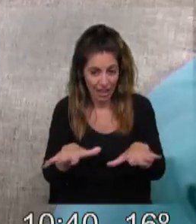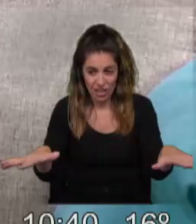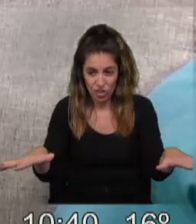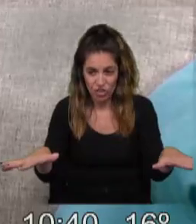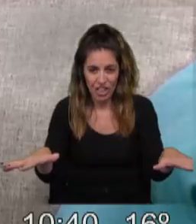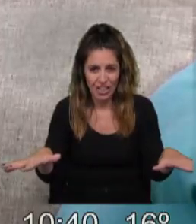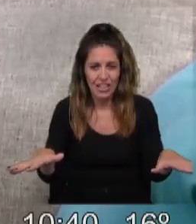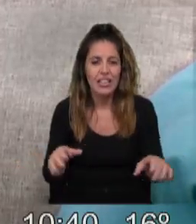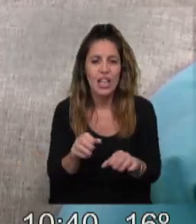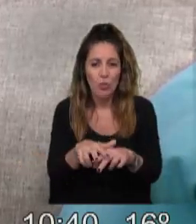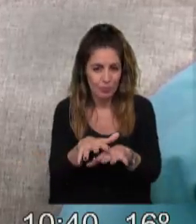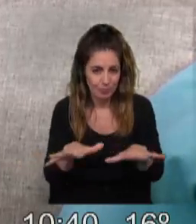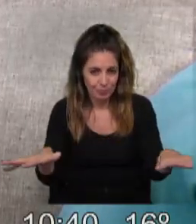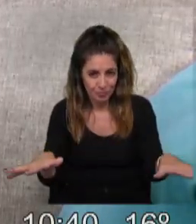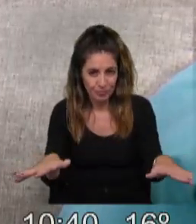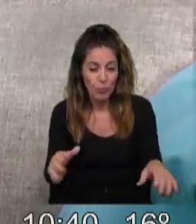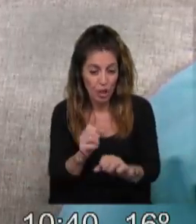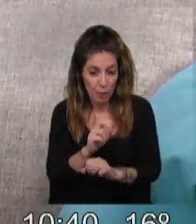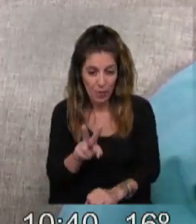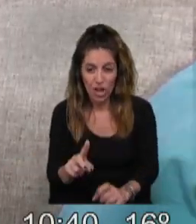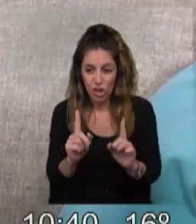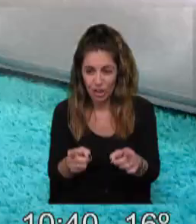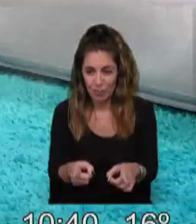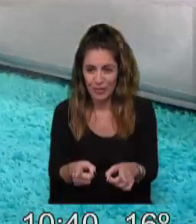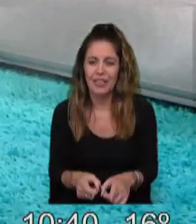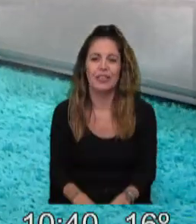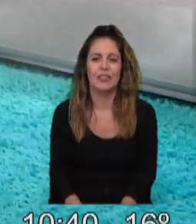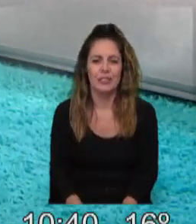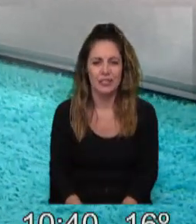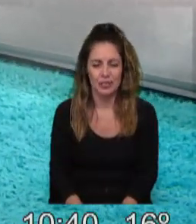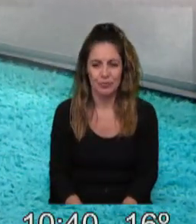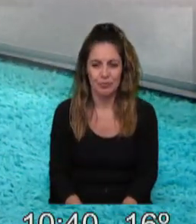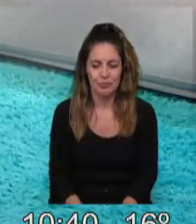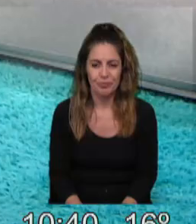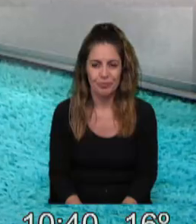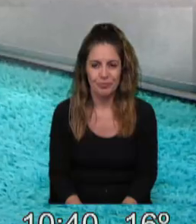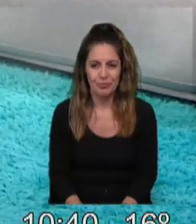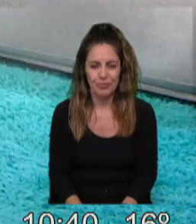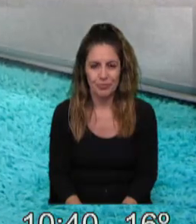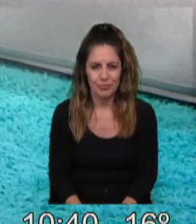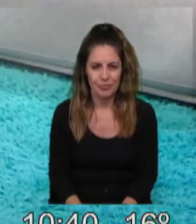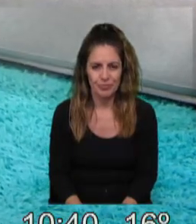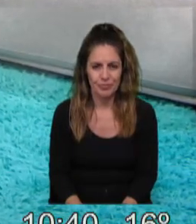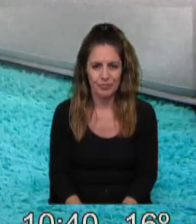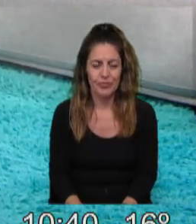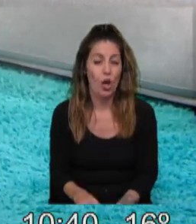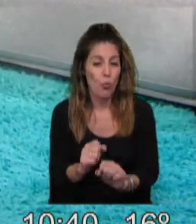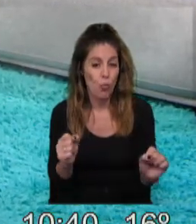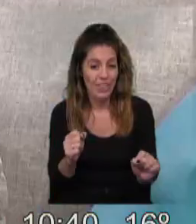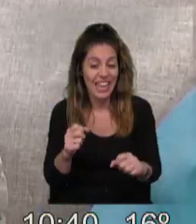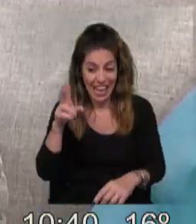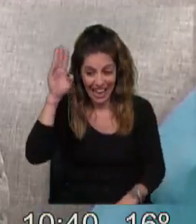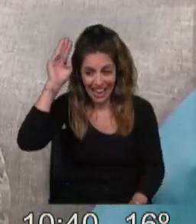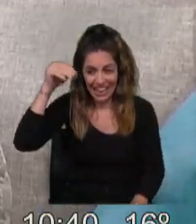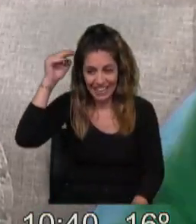De la Gata Surf, así Surf, S-U-R-F. Sí, a lo criollo. A lo criollo, arroba De la Gata Surf, ahí lo pueden encontrar en Instagram y pueden